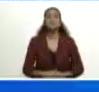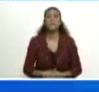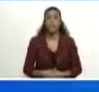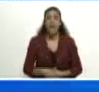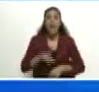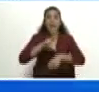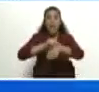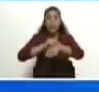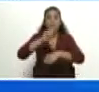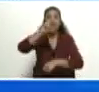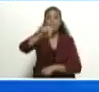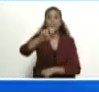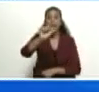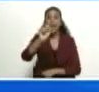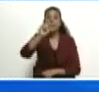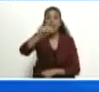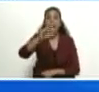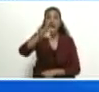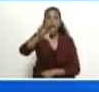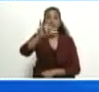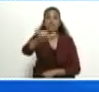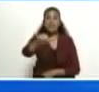La doctora Nancy García,